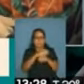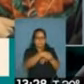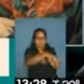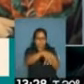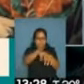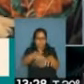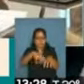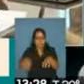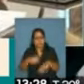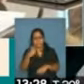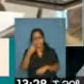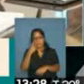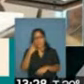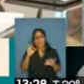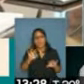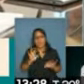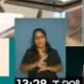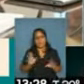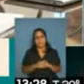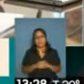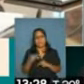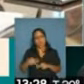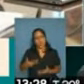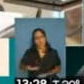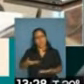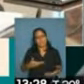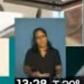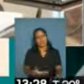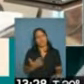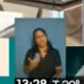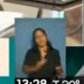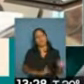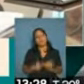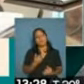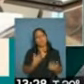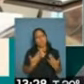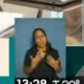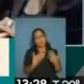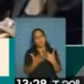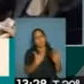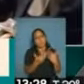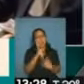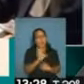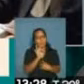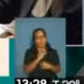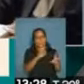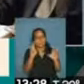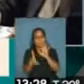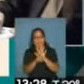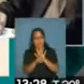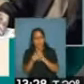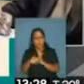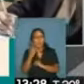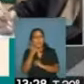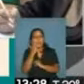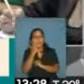comisiones recibieron invitados para que hablen de esta problemática, de este tema de la ley, así que esta tarde, bueno, le